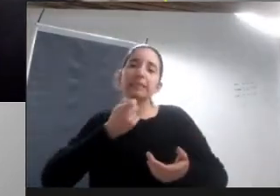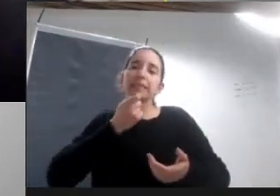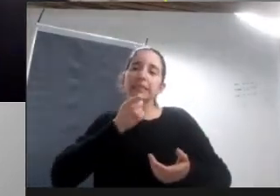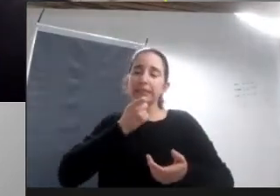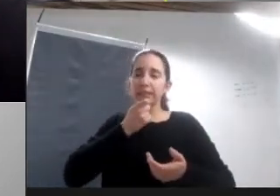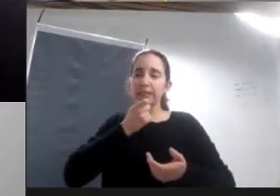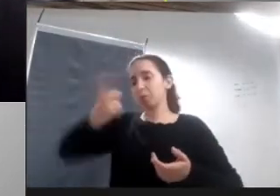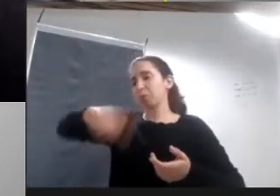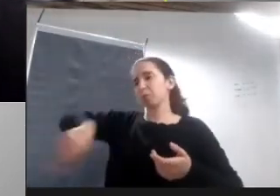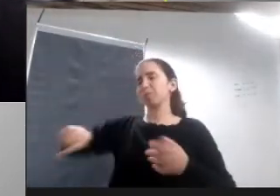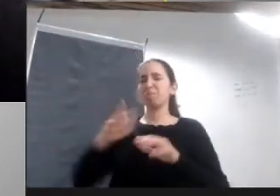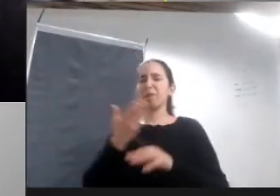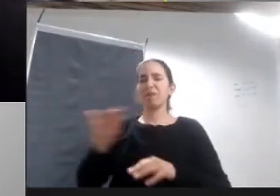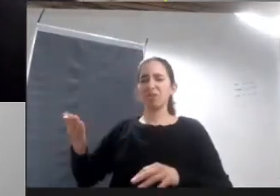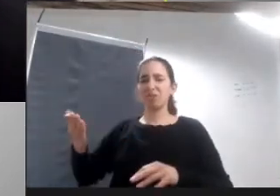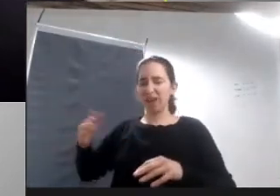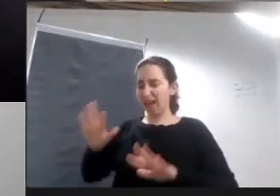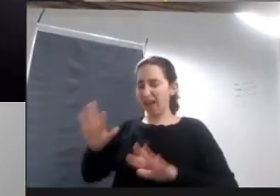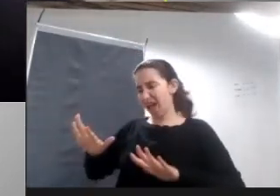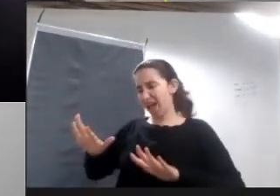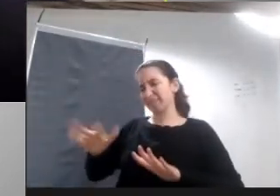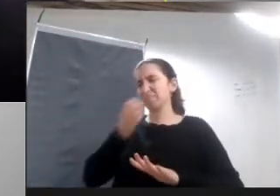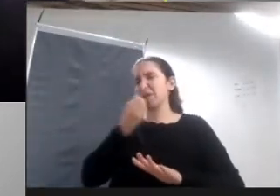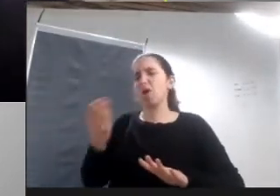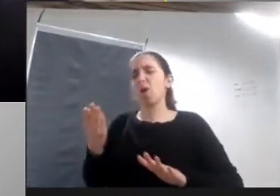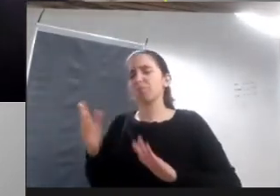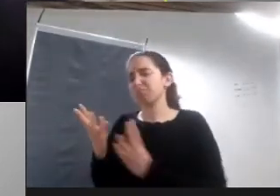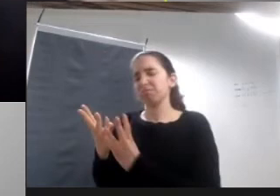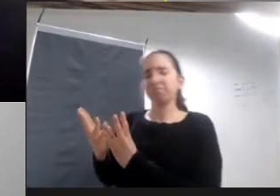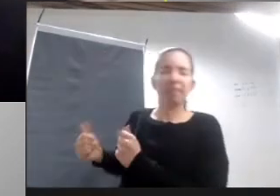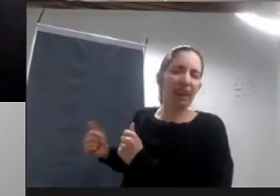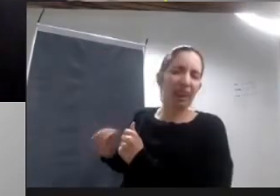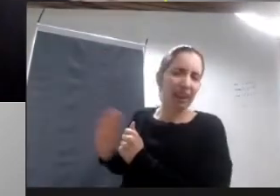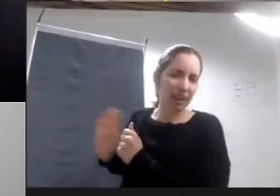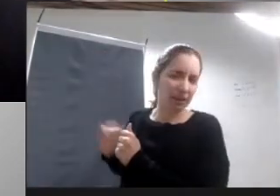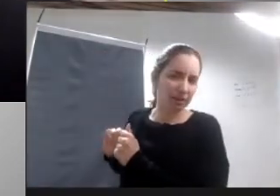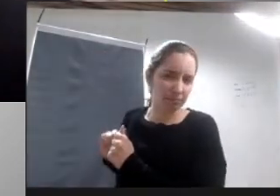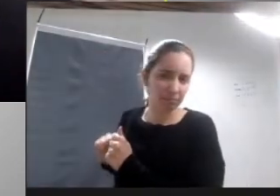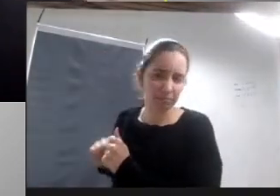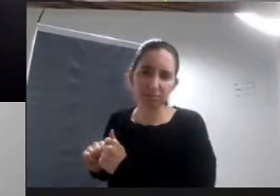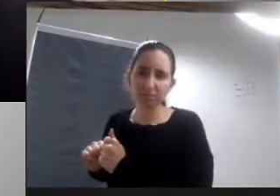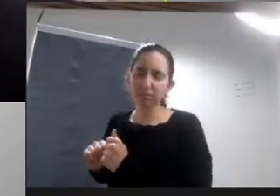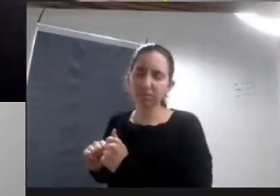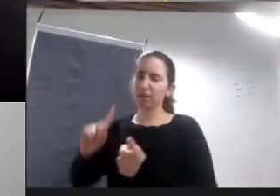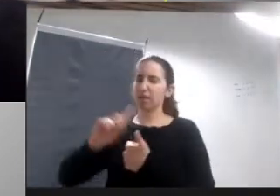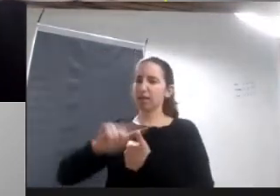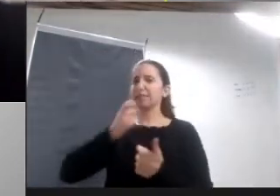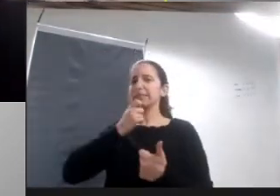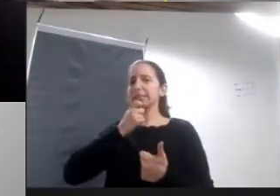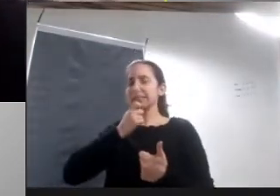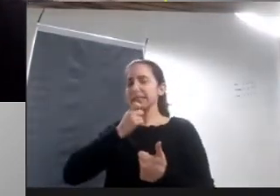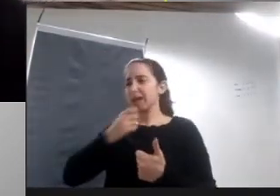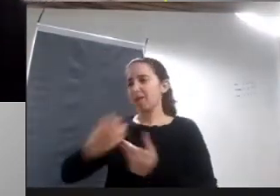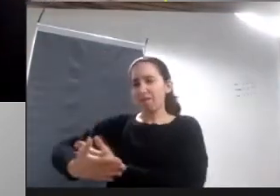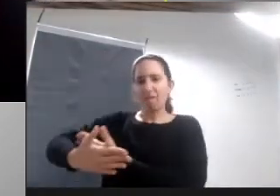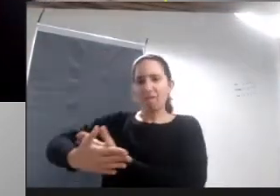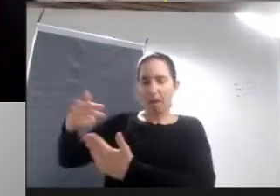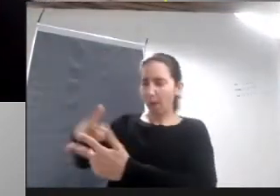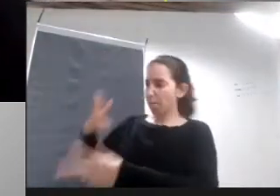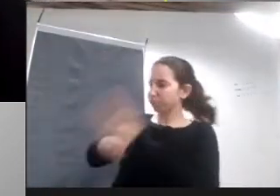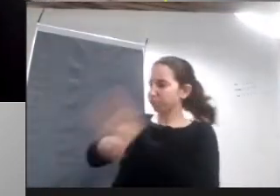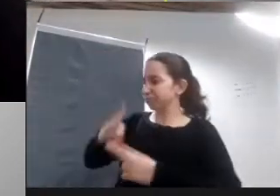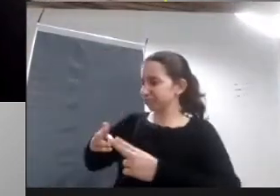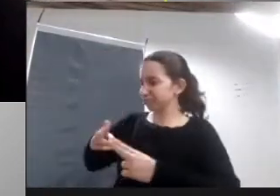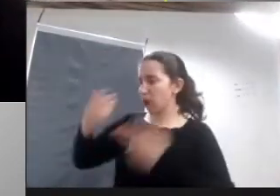nosotros no hubiéramos nacido, y en segundo lugar, deberíamos estar agradecidos porque fuimos mutilados en nombre